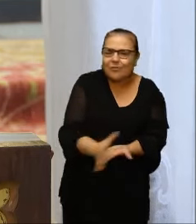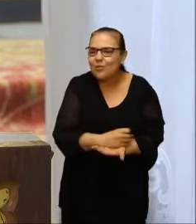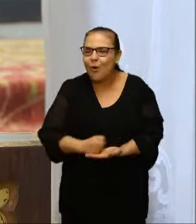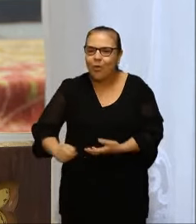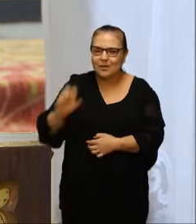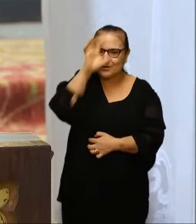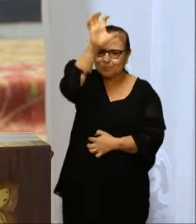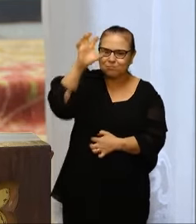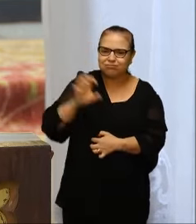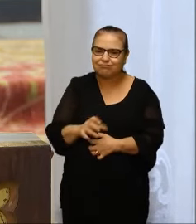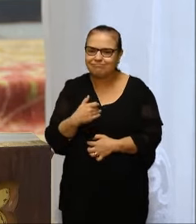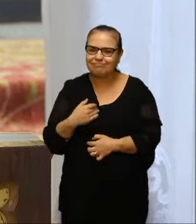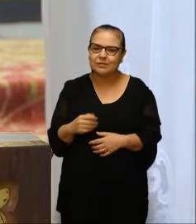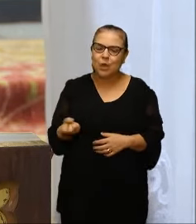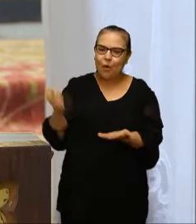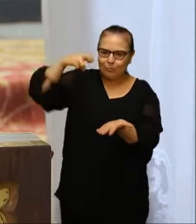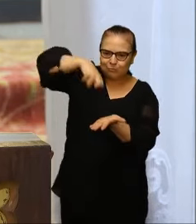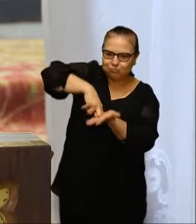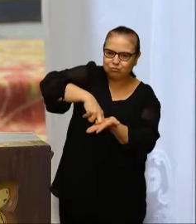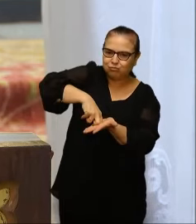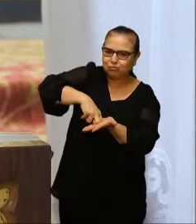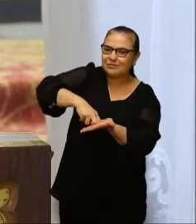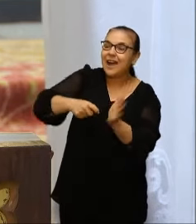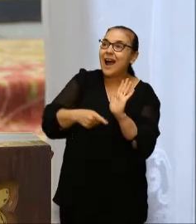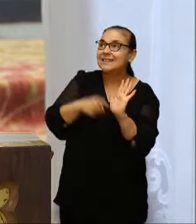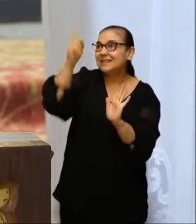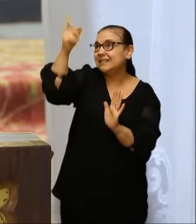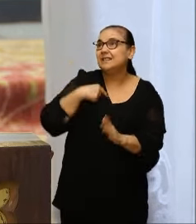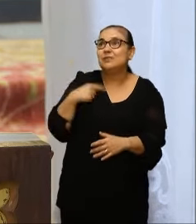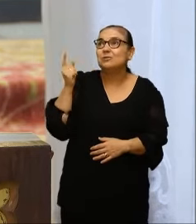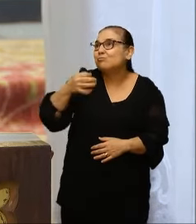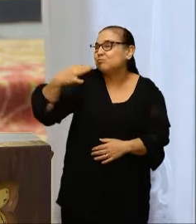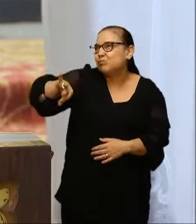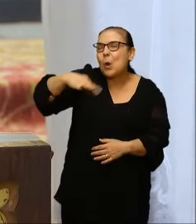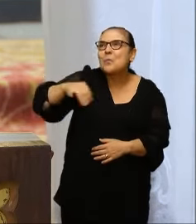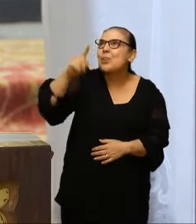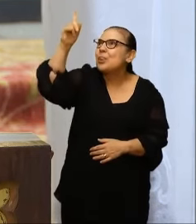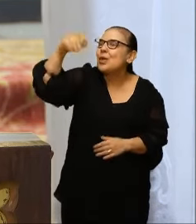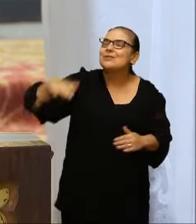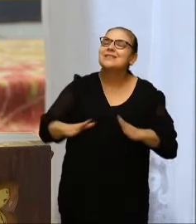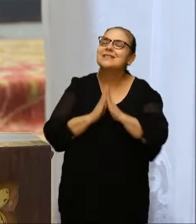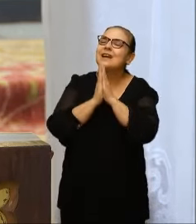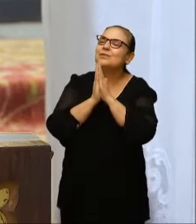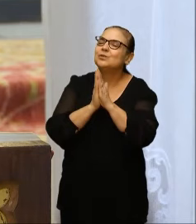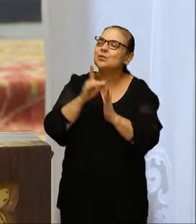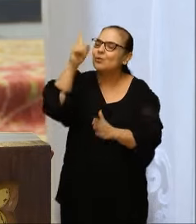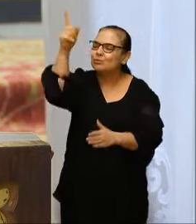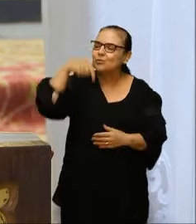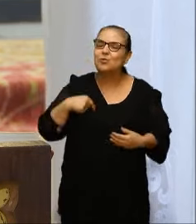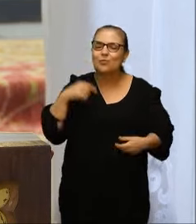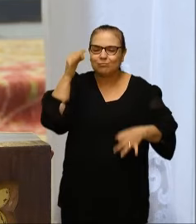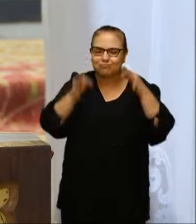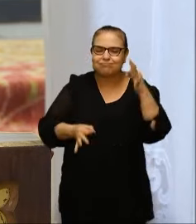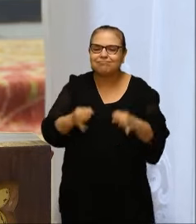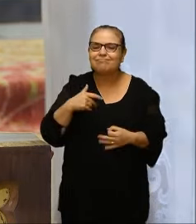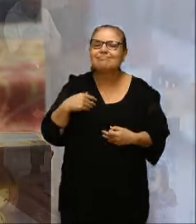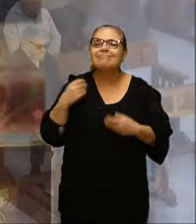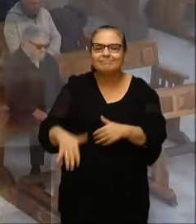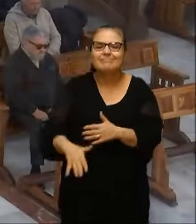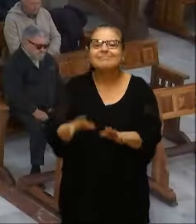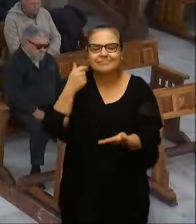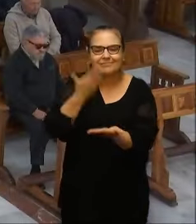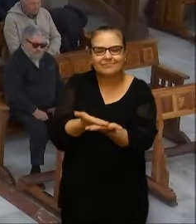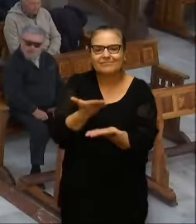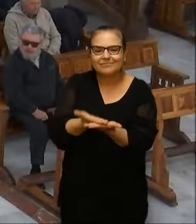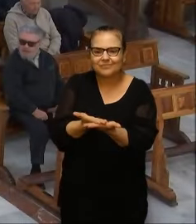naciones y se postrarán ante ti, porque tú solo eres santo y tus justas sentencias han quedado